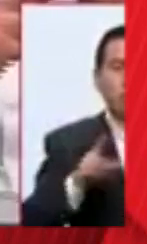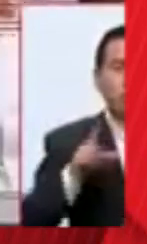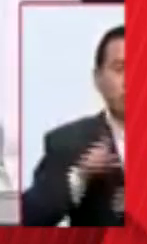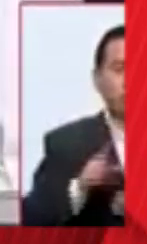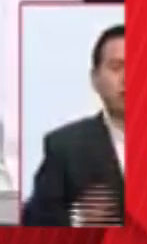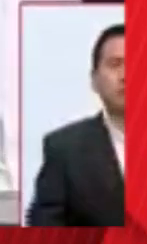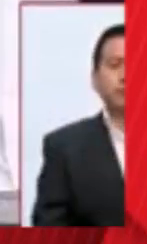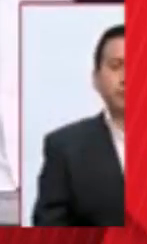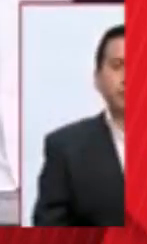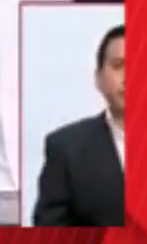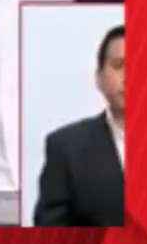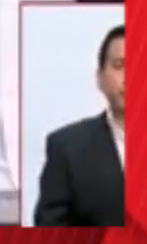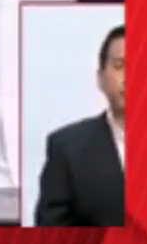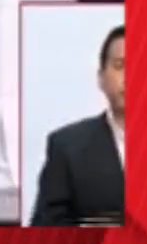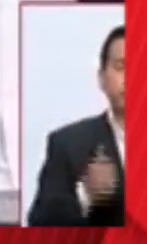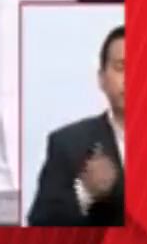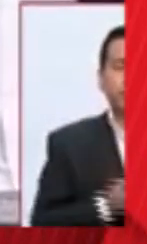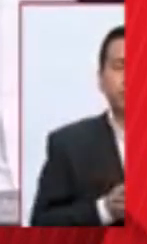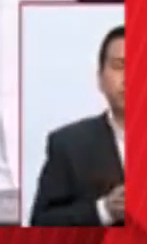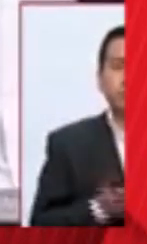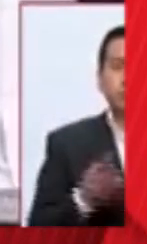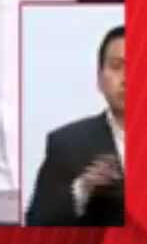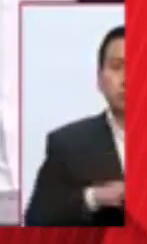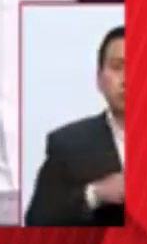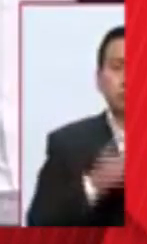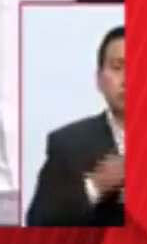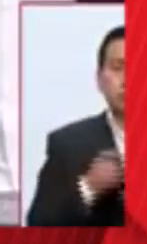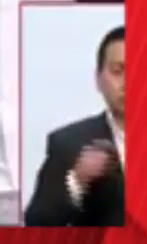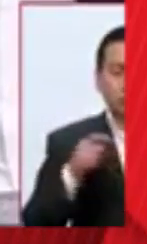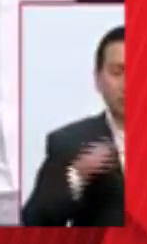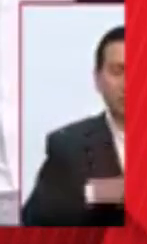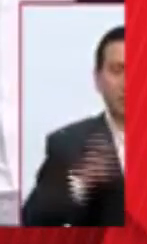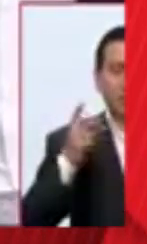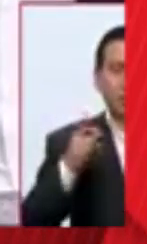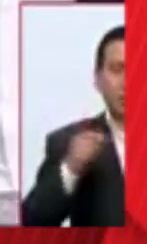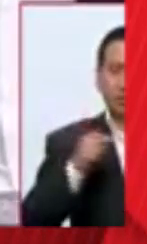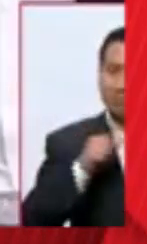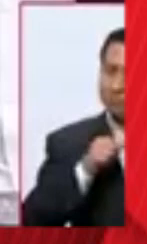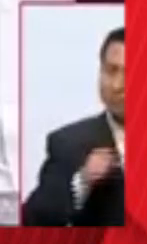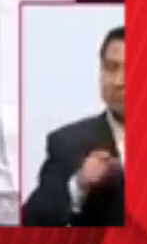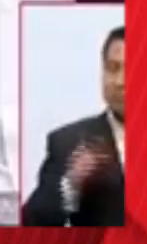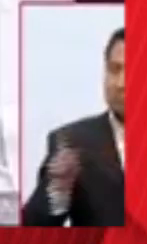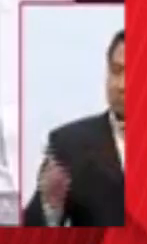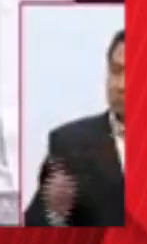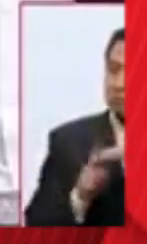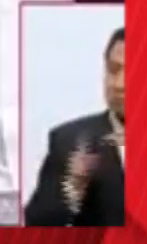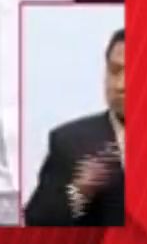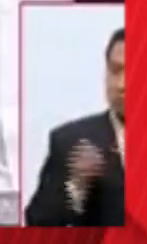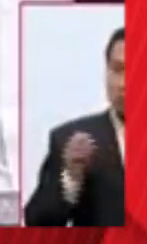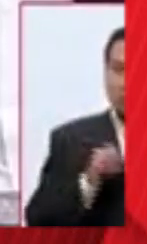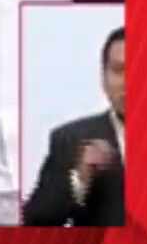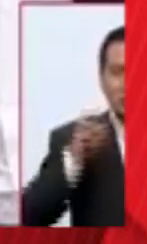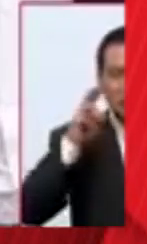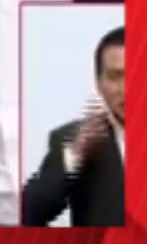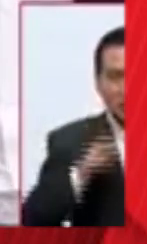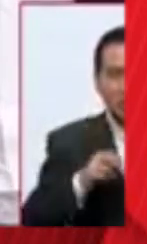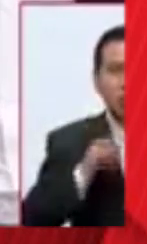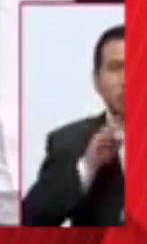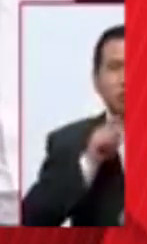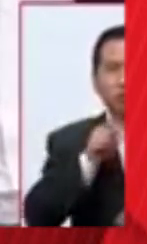latinoamericana. Bien, indudablemente que este tema sigue trayendo mucha investigación, como usted lo ha